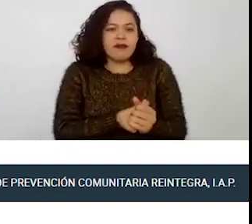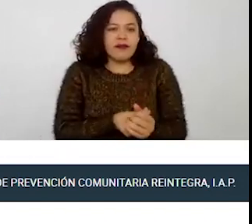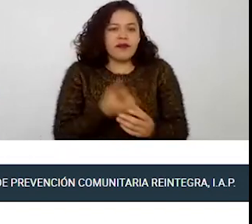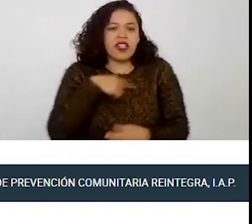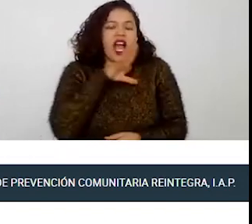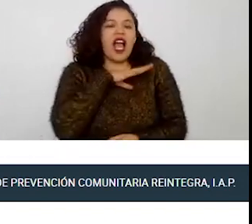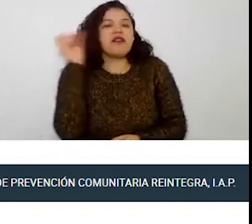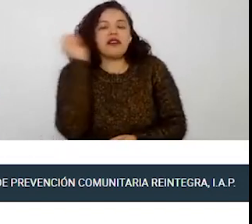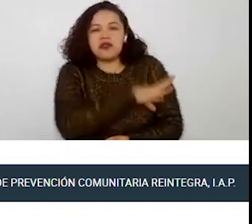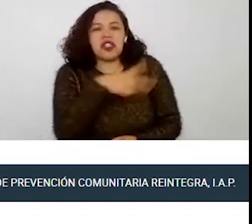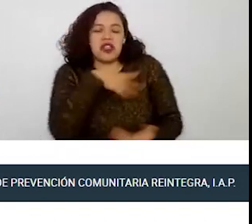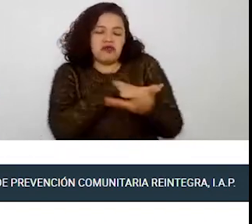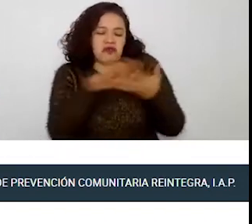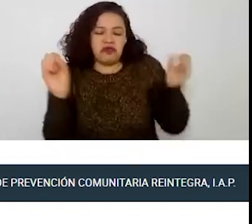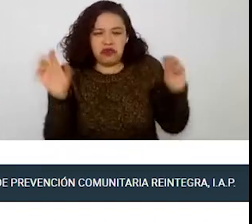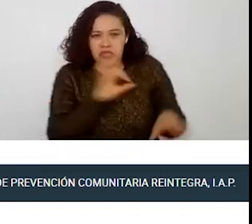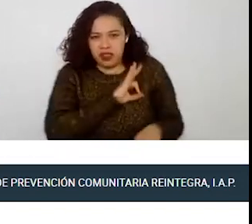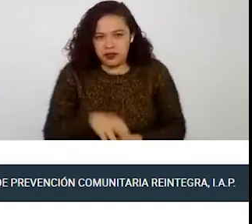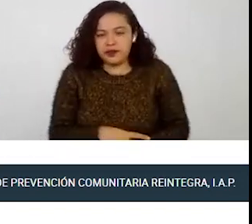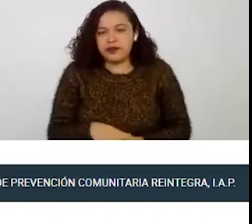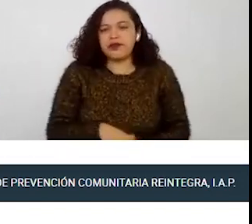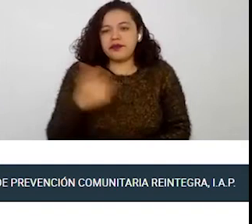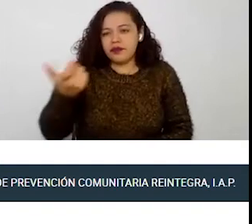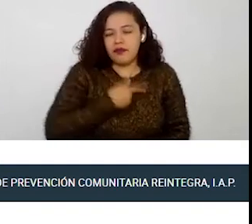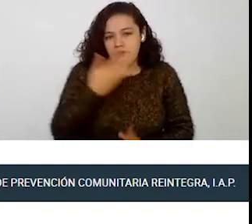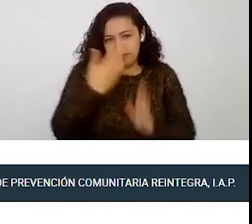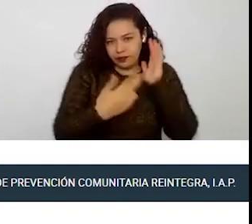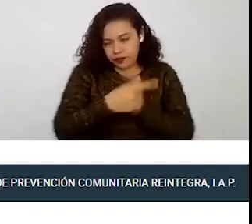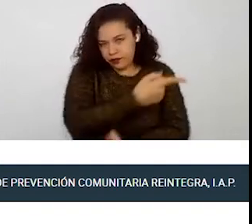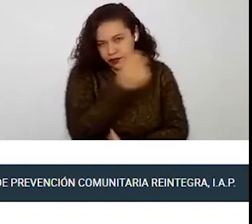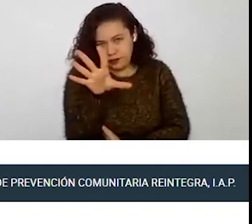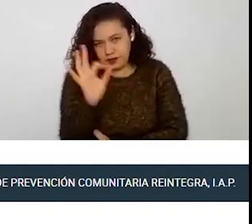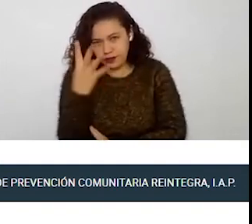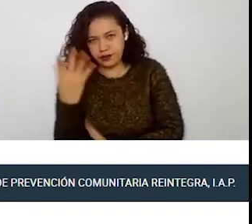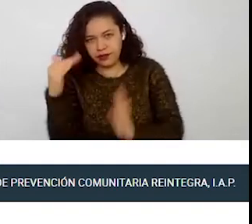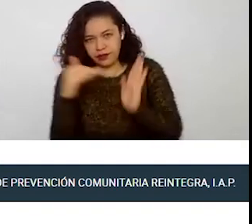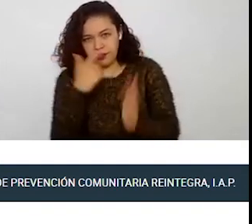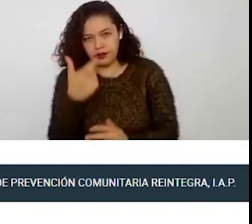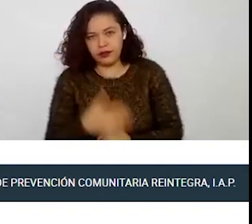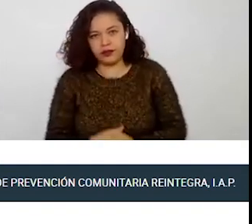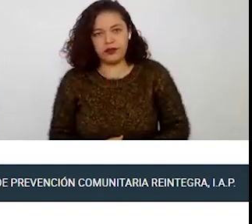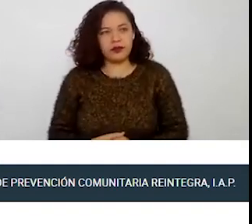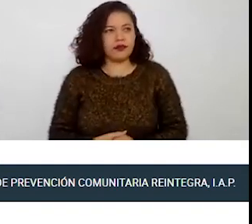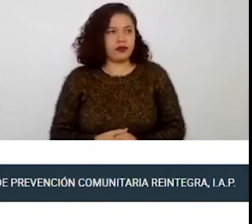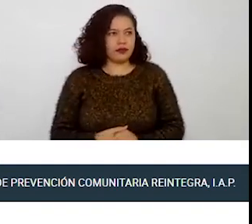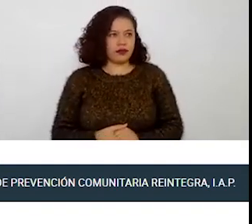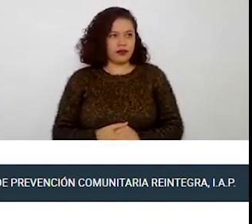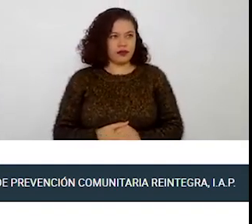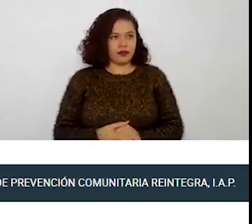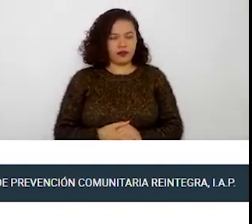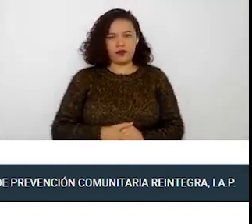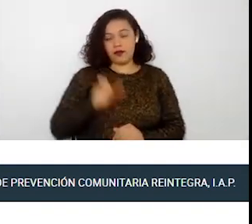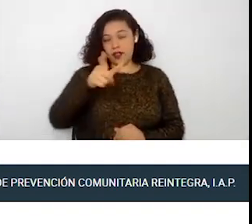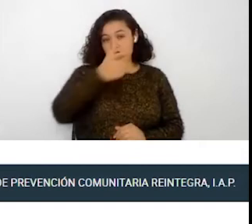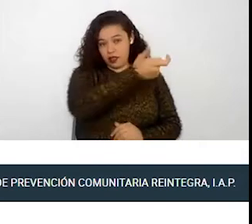ahorro no pero aquí dice tengo cuotas por talleres por 144,000 ahora eso es lo que tengo en